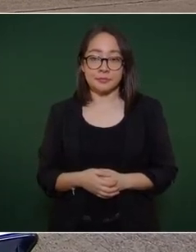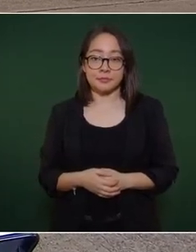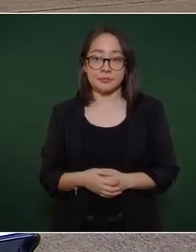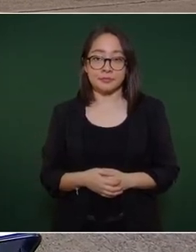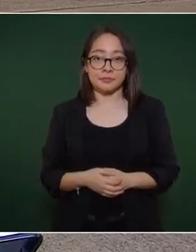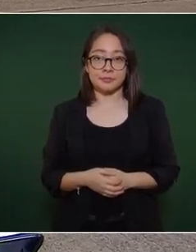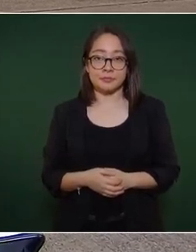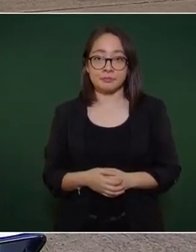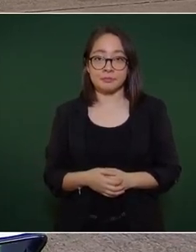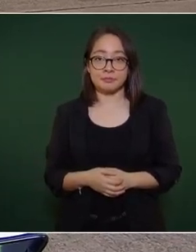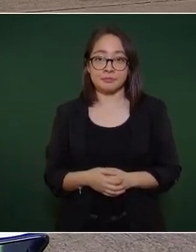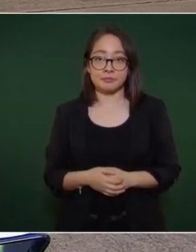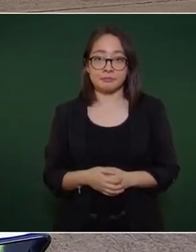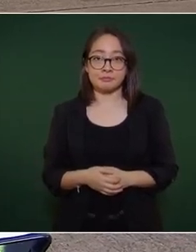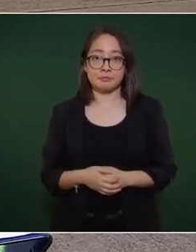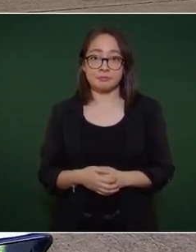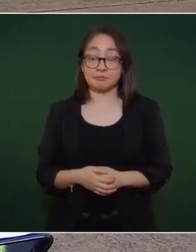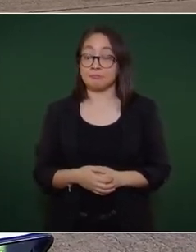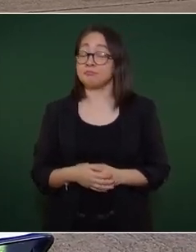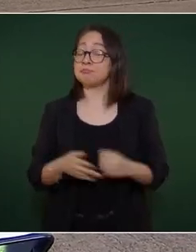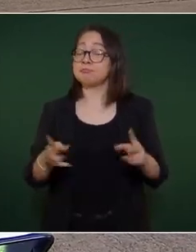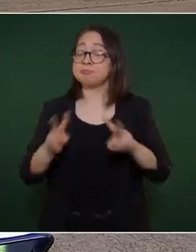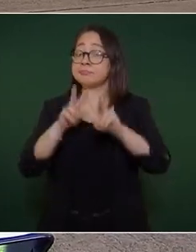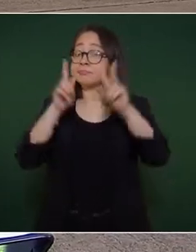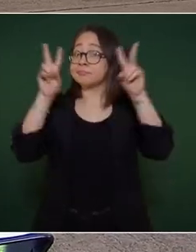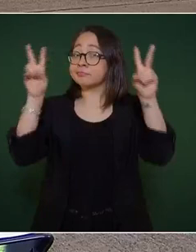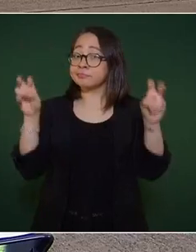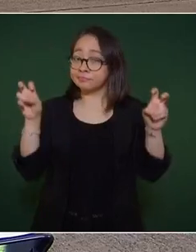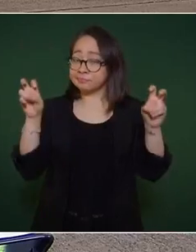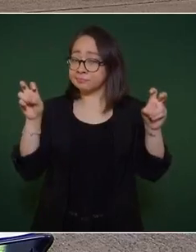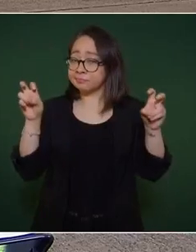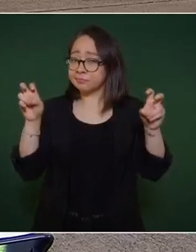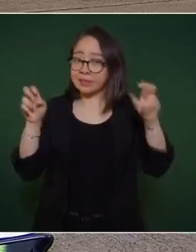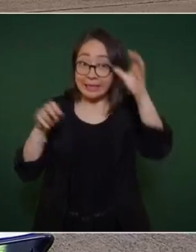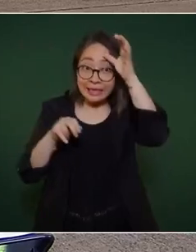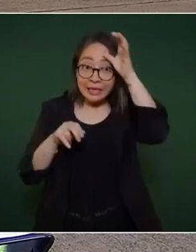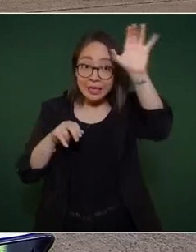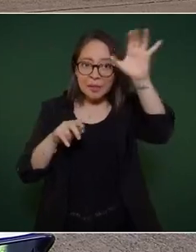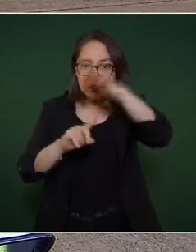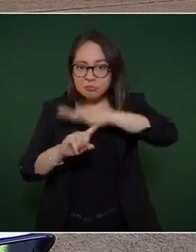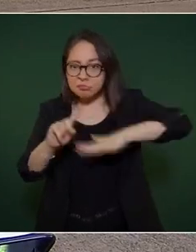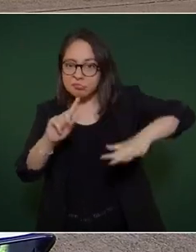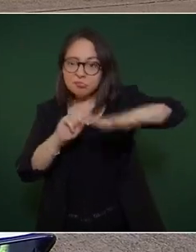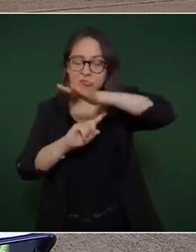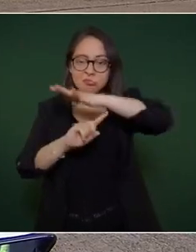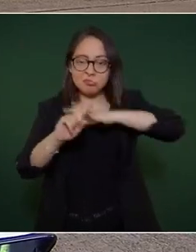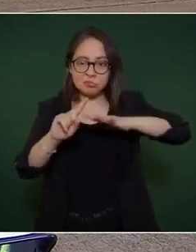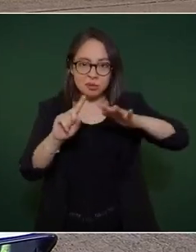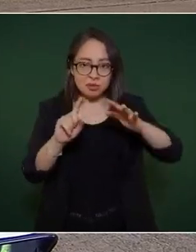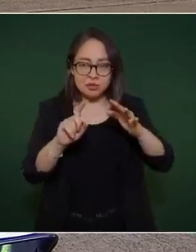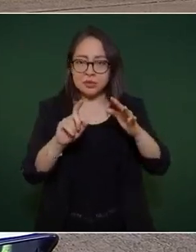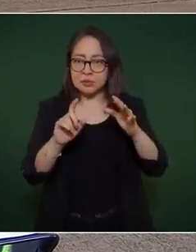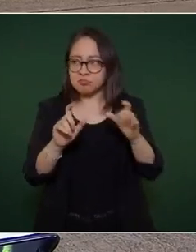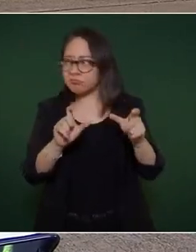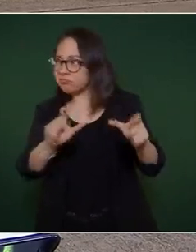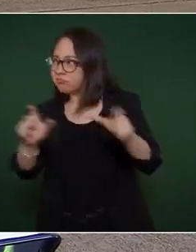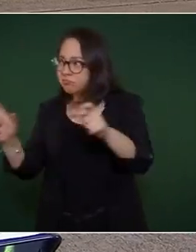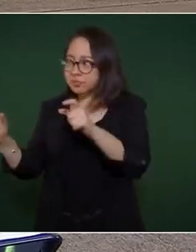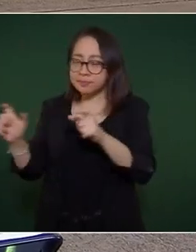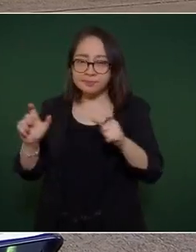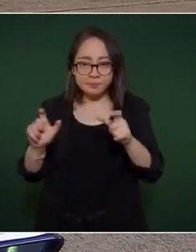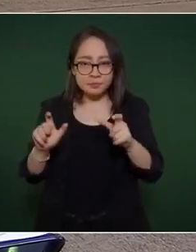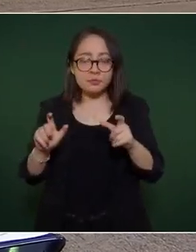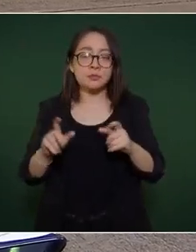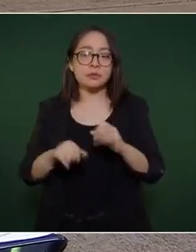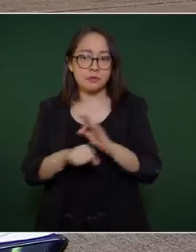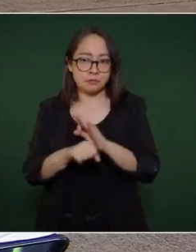Hablando de temas de seguridad, y después, si me lo permite, quisiera hablar también de los conservadores, porque